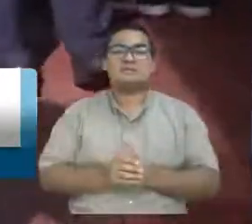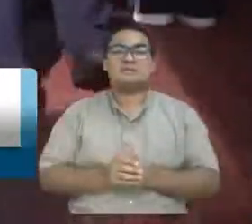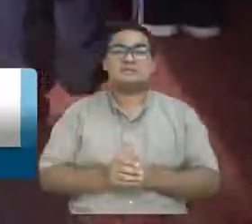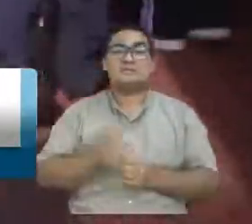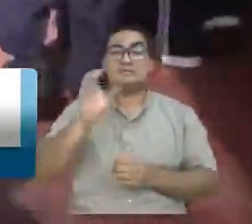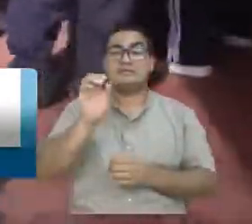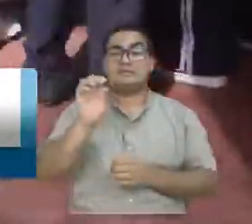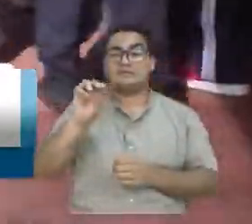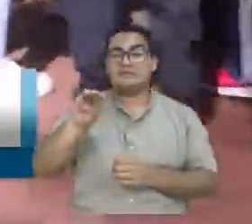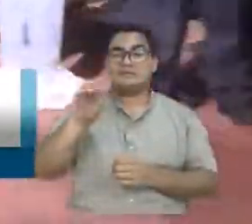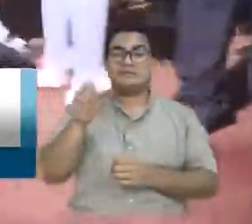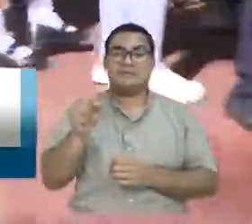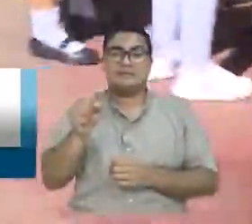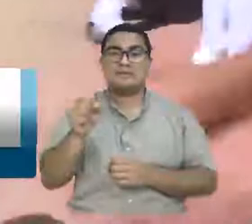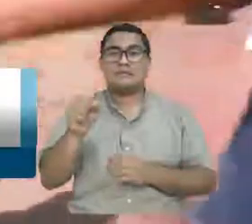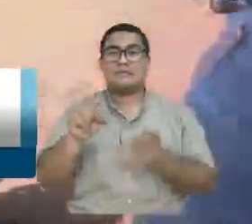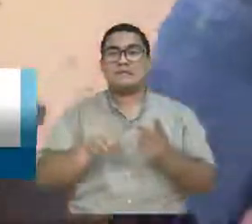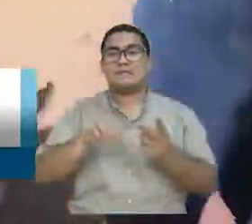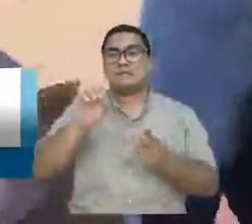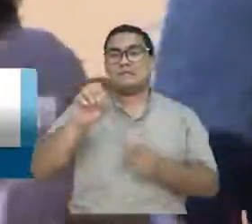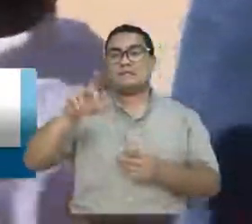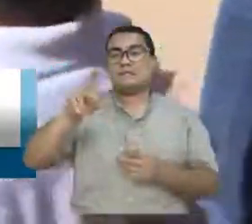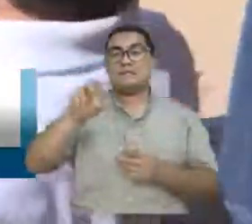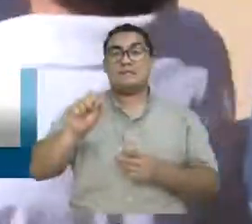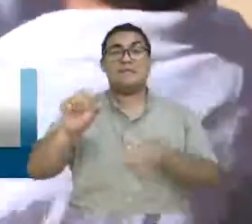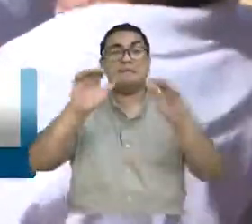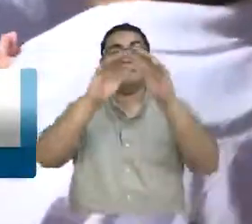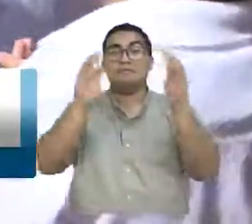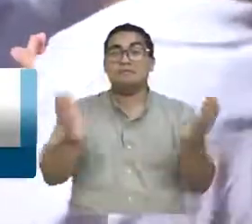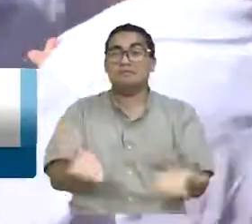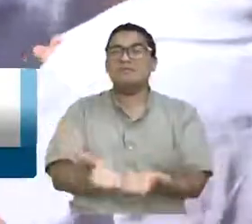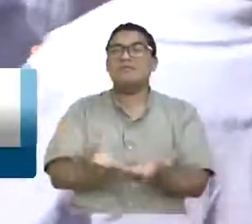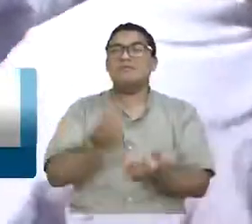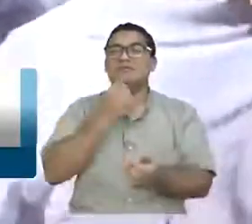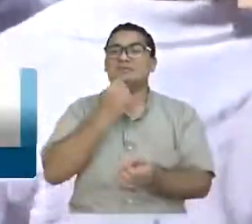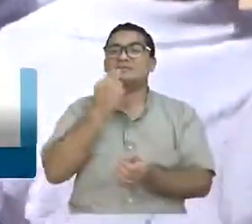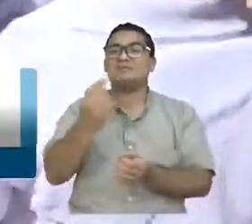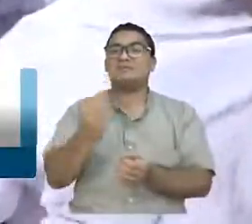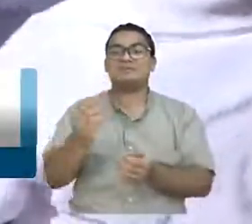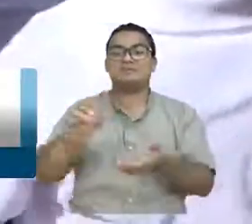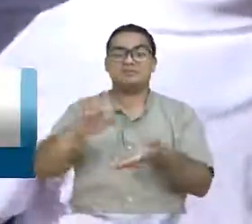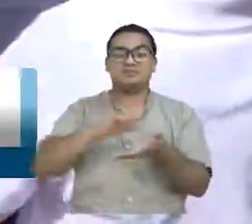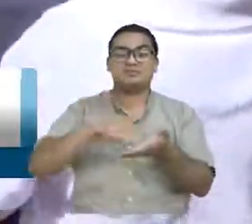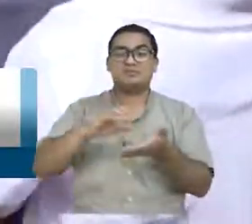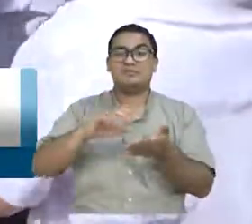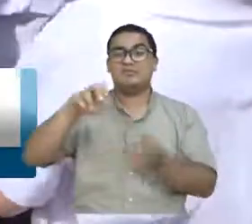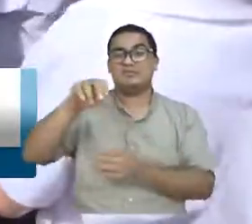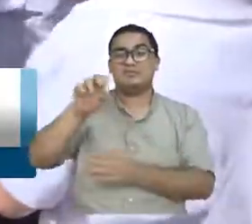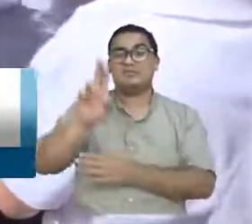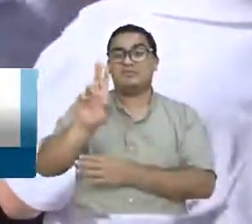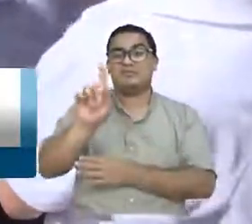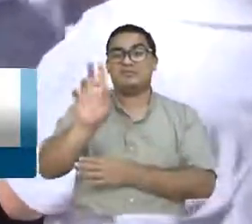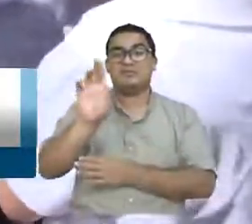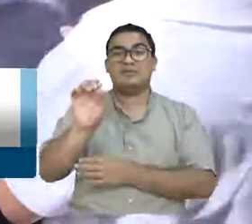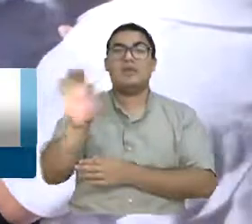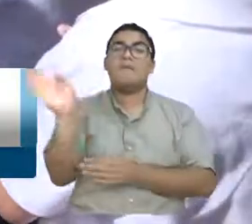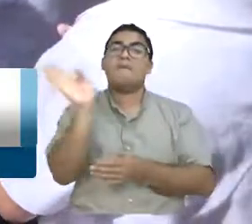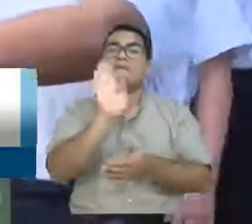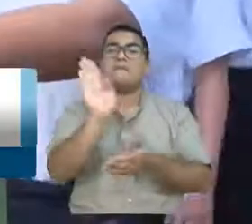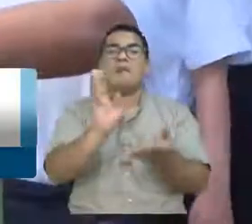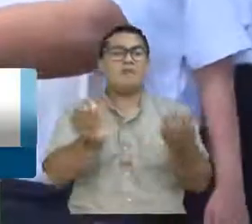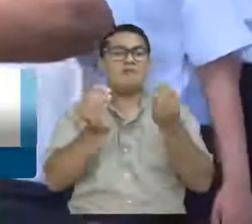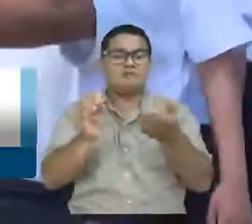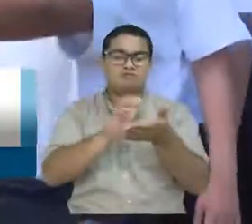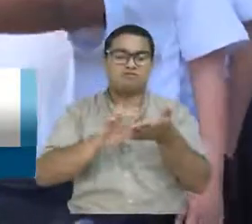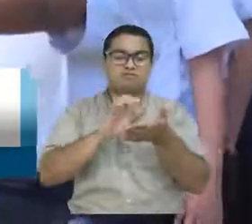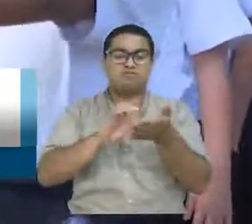OMS, la OPS y a nivel internacional es únicamente un jabón neutro. puede ser que produzca espuma, nada más.